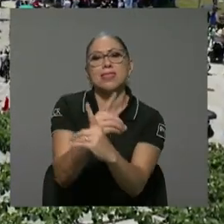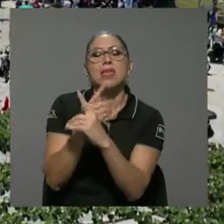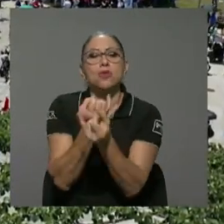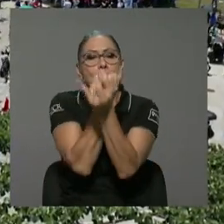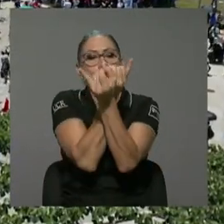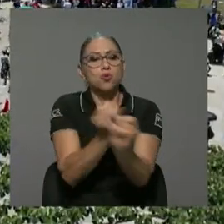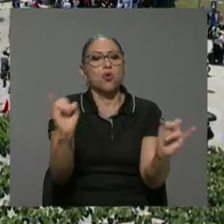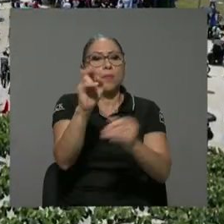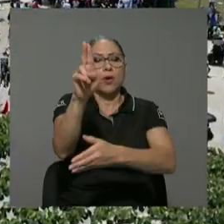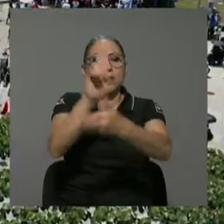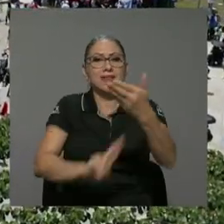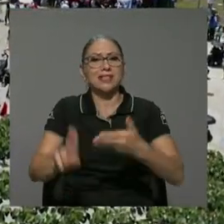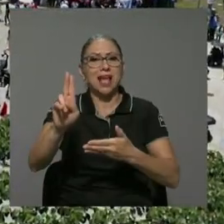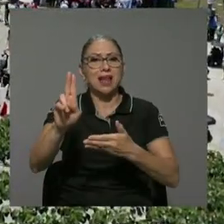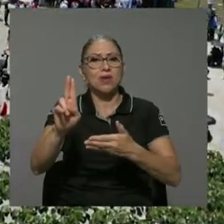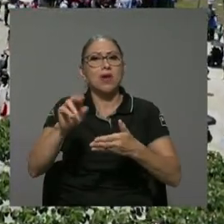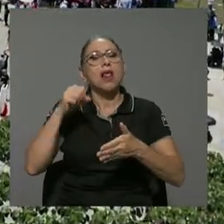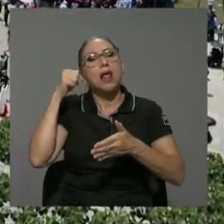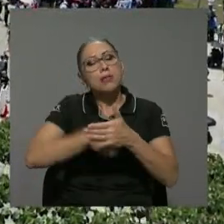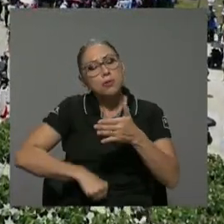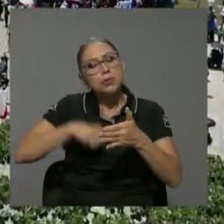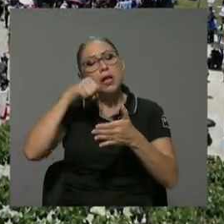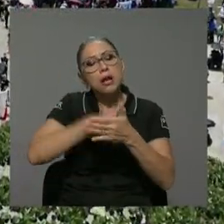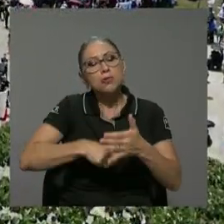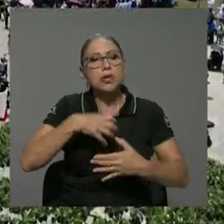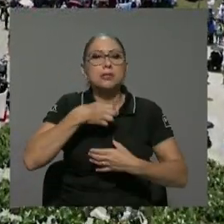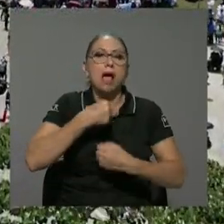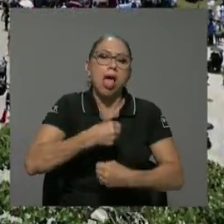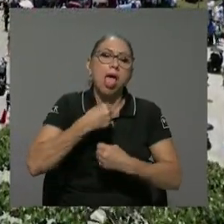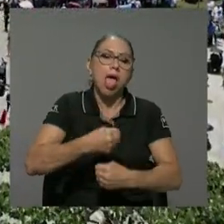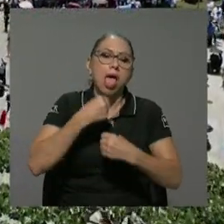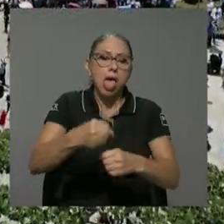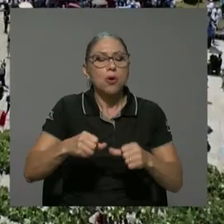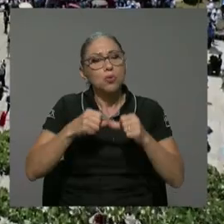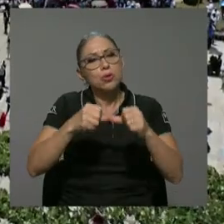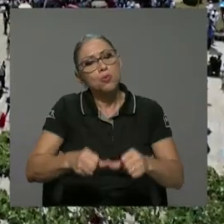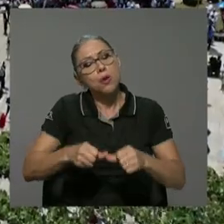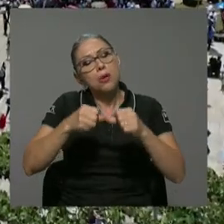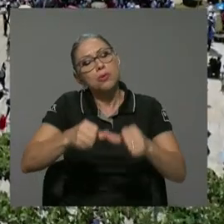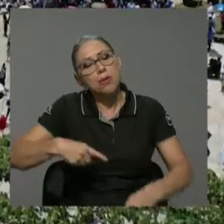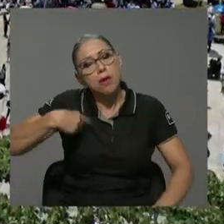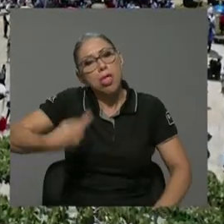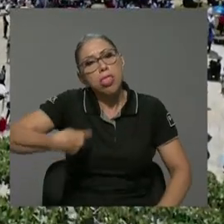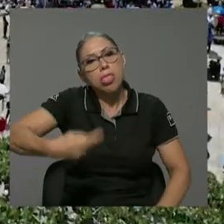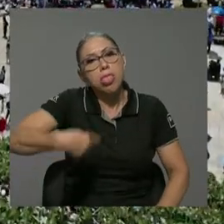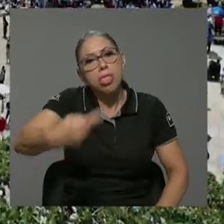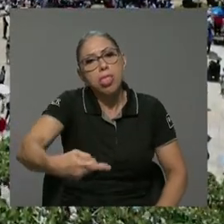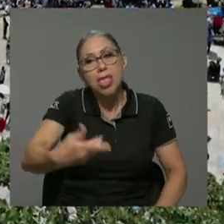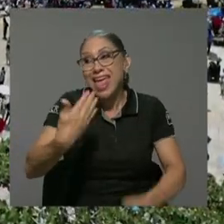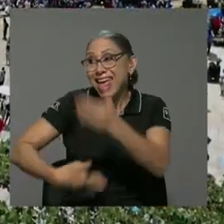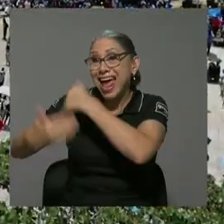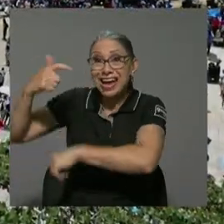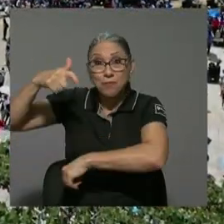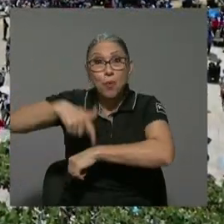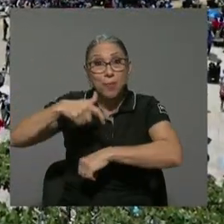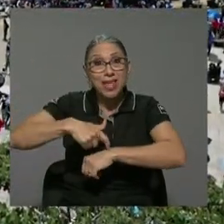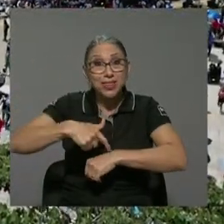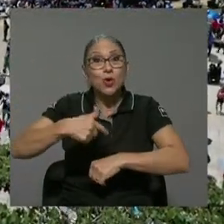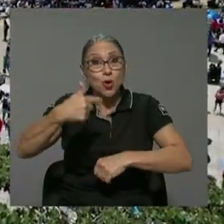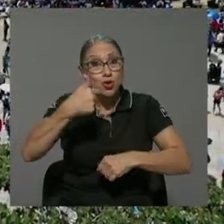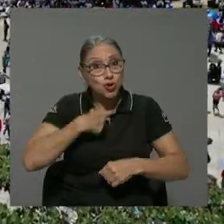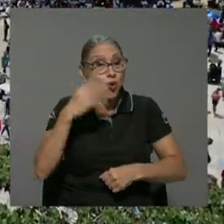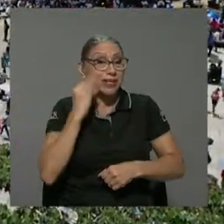luchas continúan uh-huh. una y otra vez. A mí me tocó en su momento hacerle frente a las tomas de edificios uh-huh. en ciencias